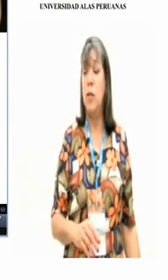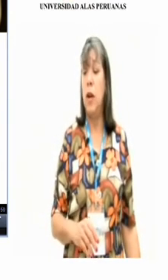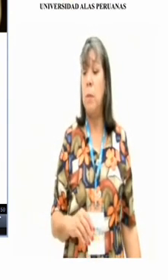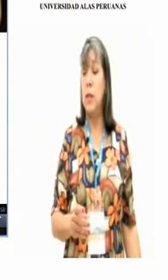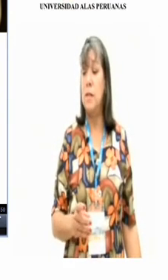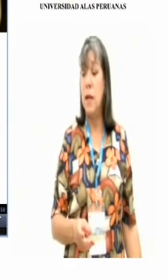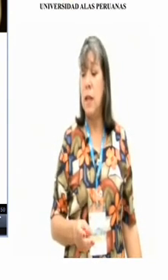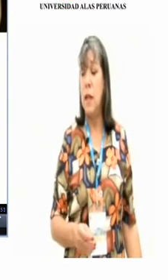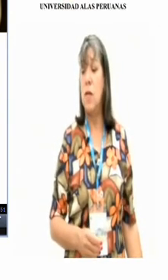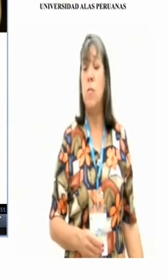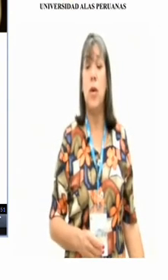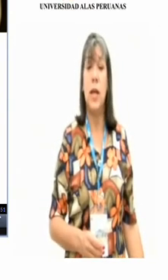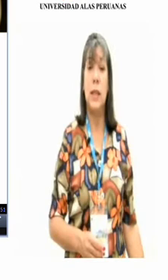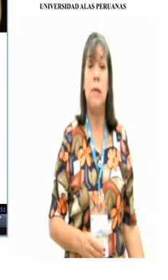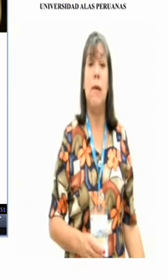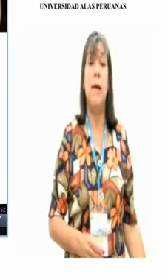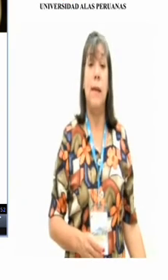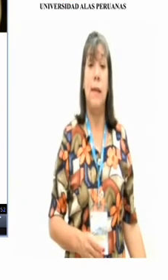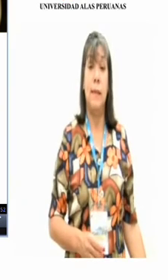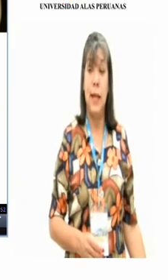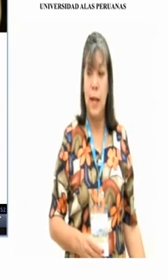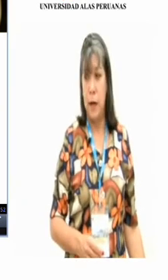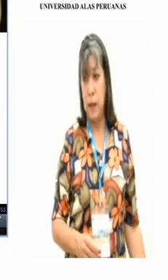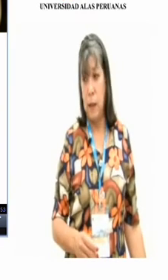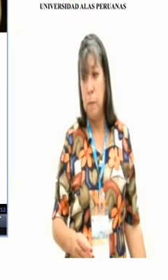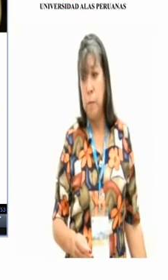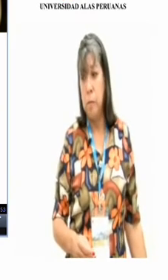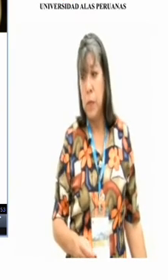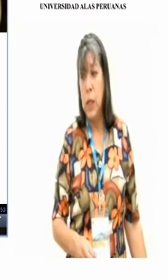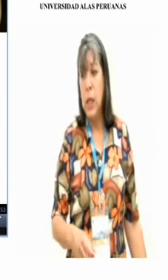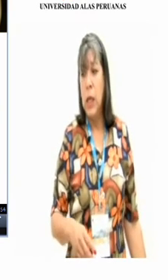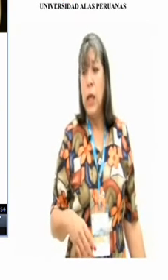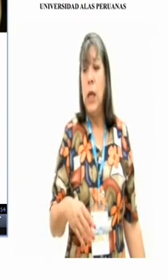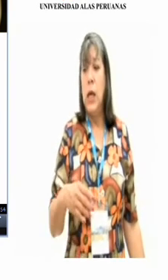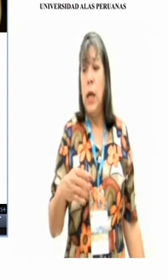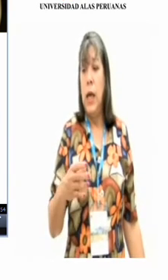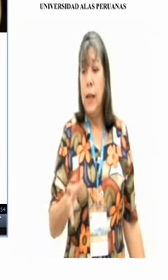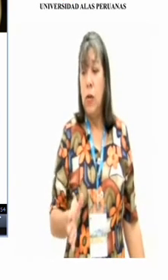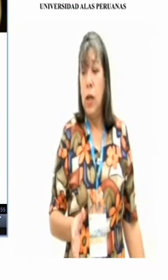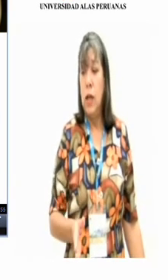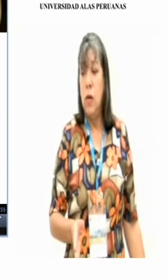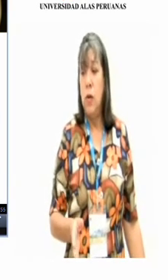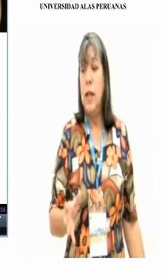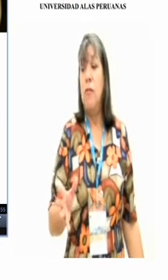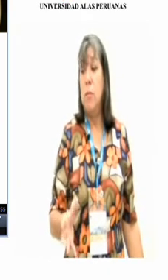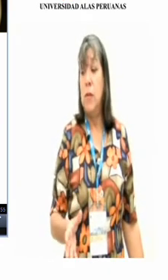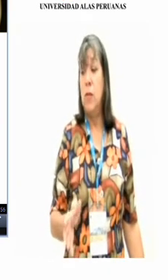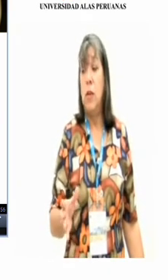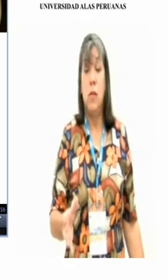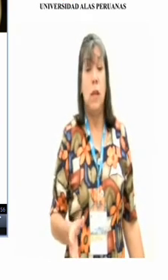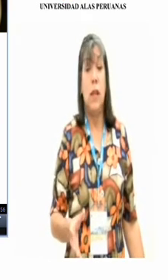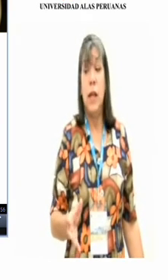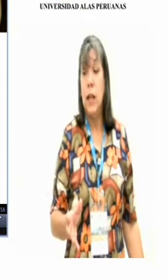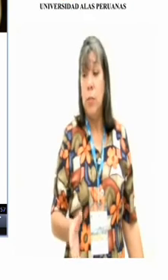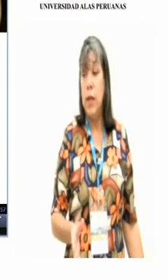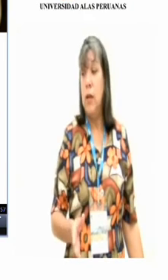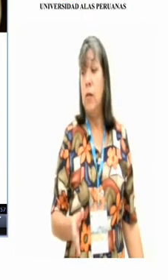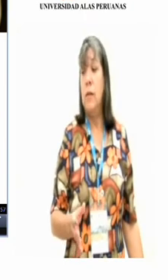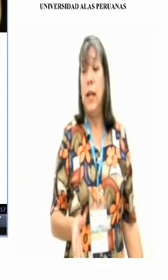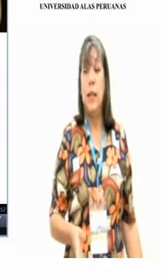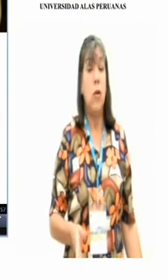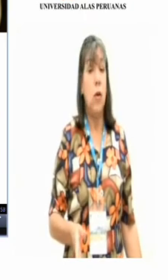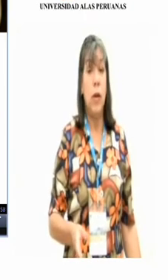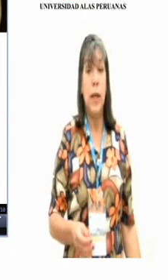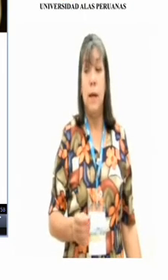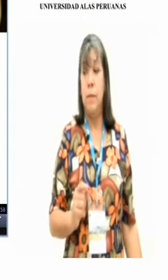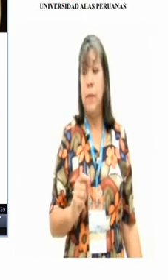abierto, explotando las potencialidades comunicativas de las redes. Esto requirió de la formación de docentes en el